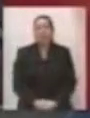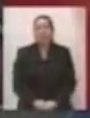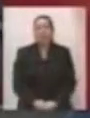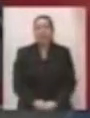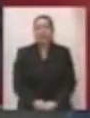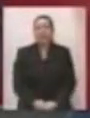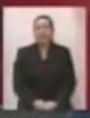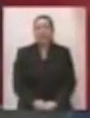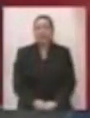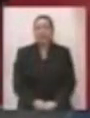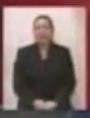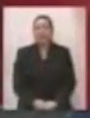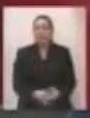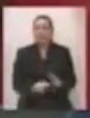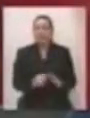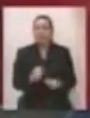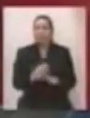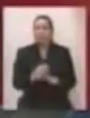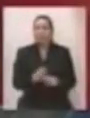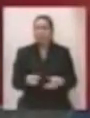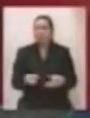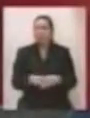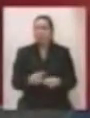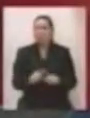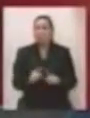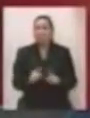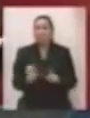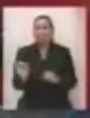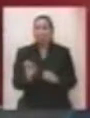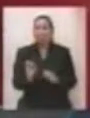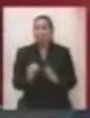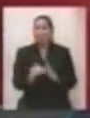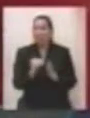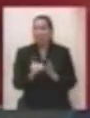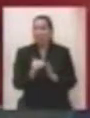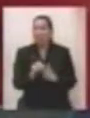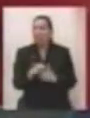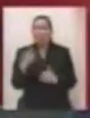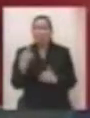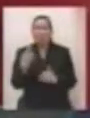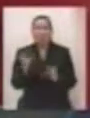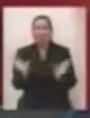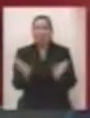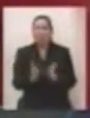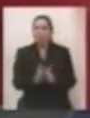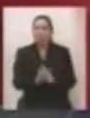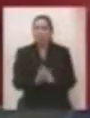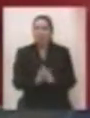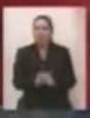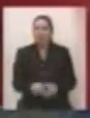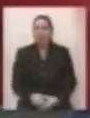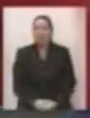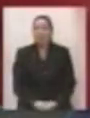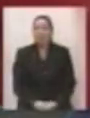caso, simplemente aparece la conformación de una comisión, pero sin un nivel de articulación de políticas concretas a la propia